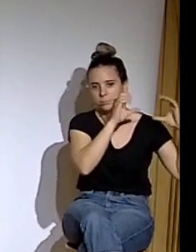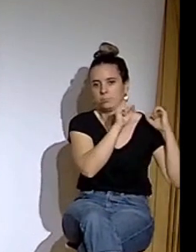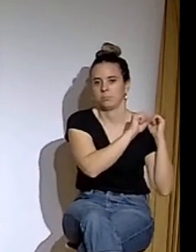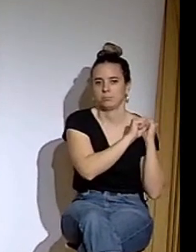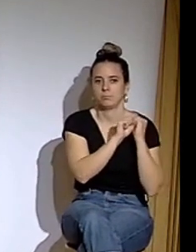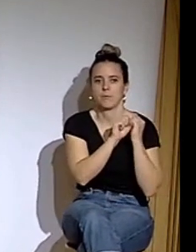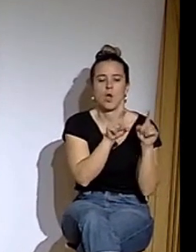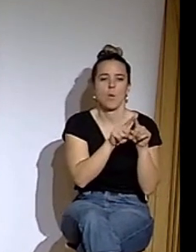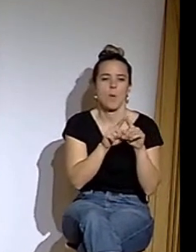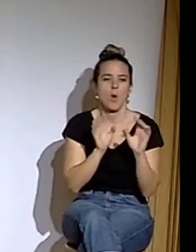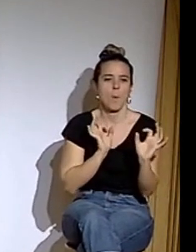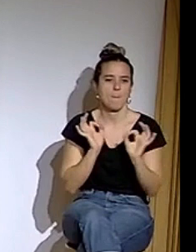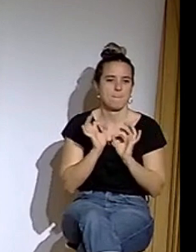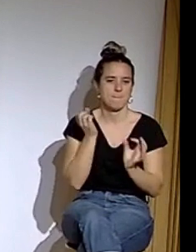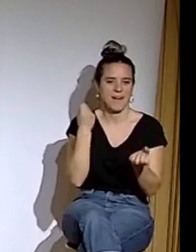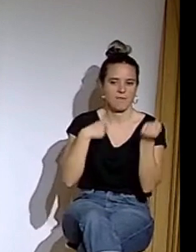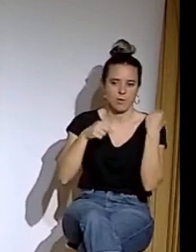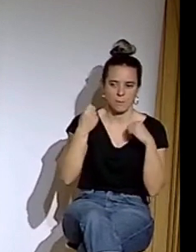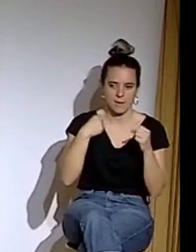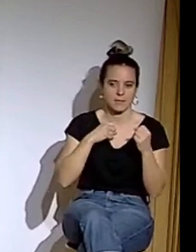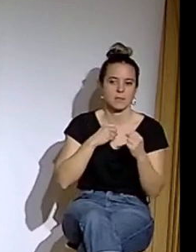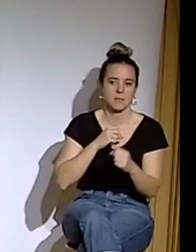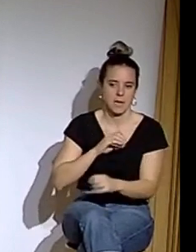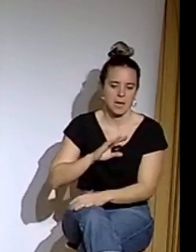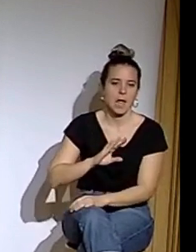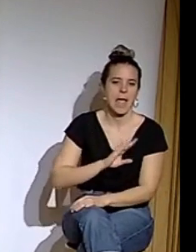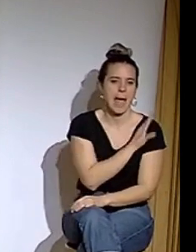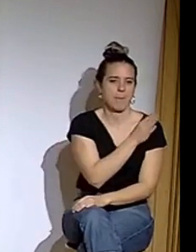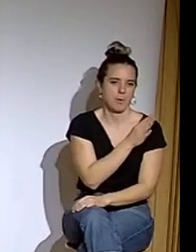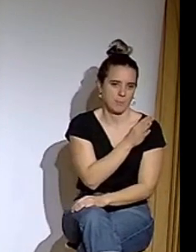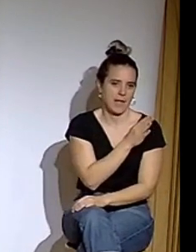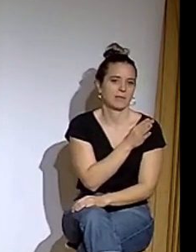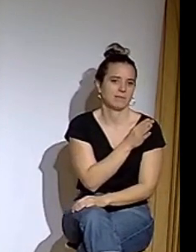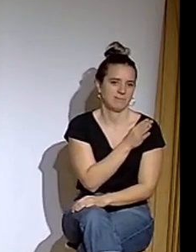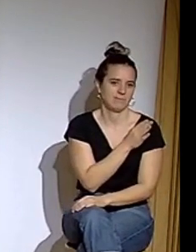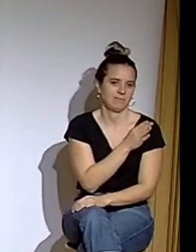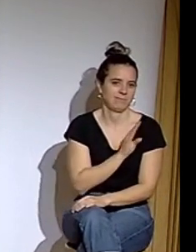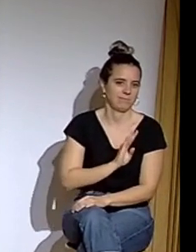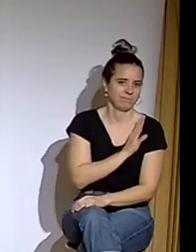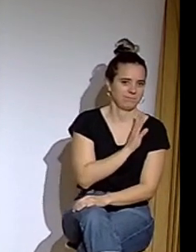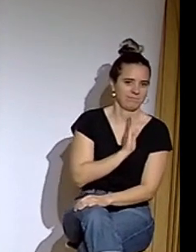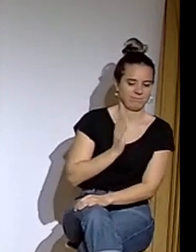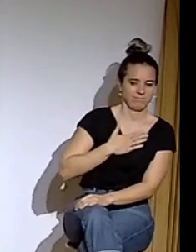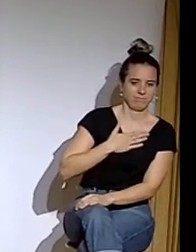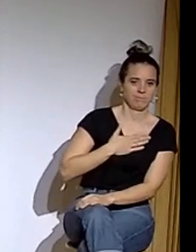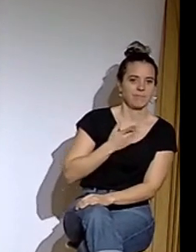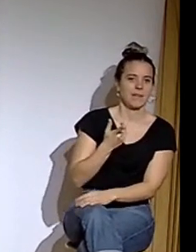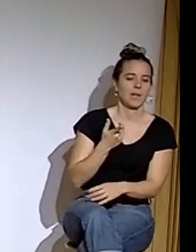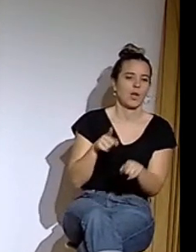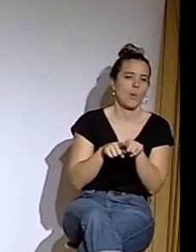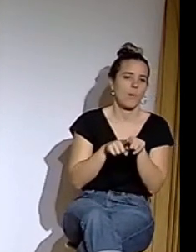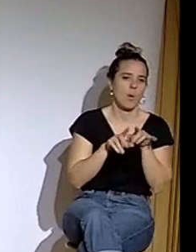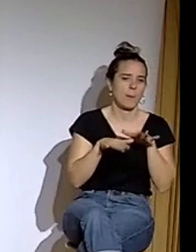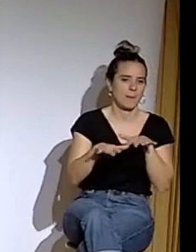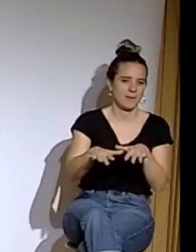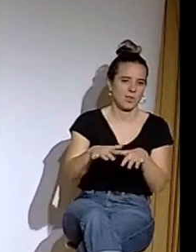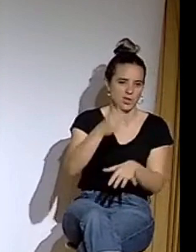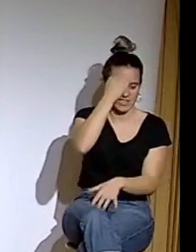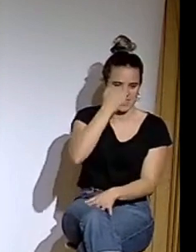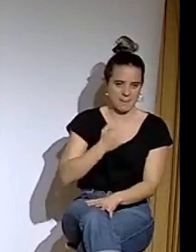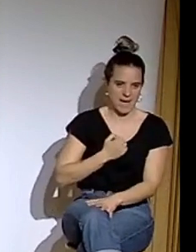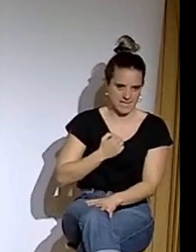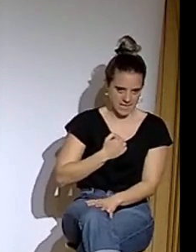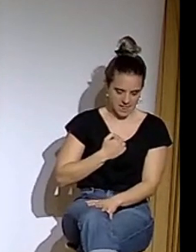apropiándose de lo que sería una procesión de semana santa